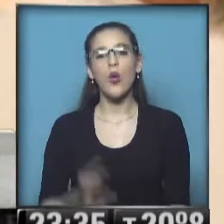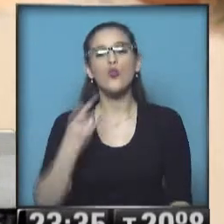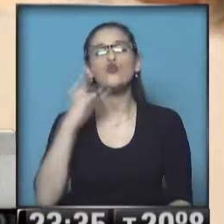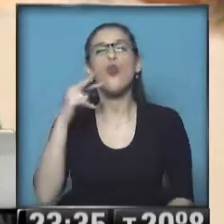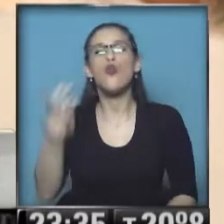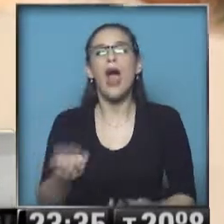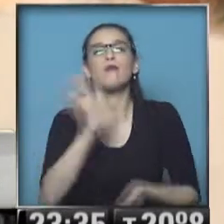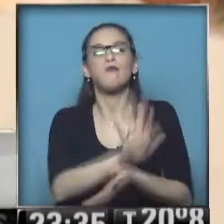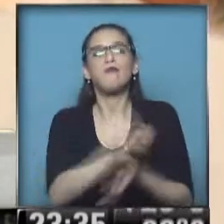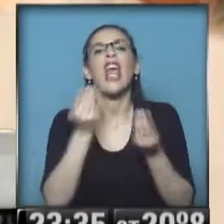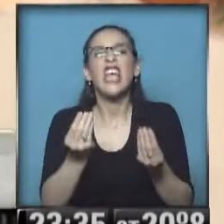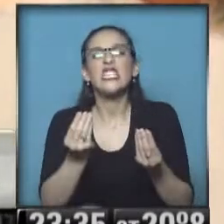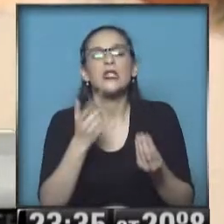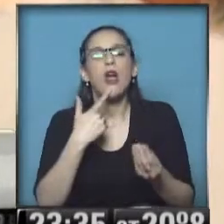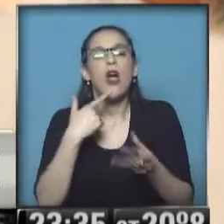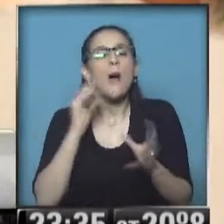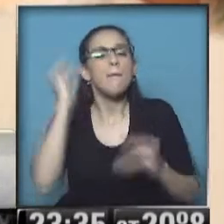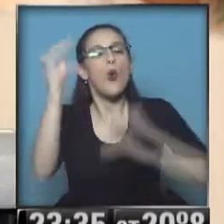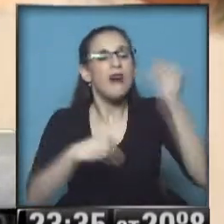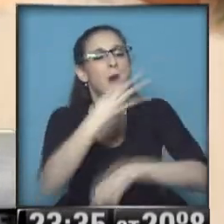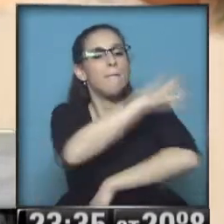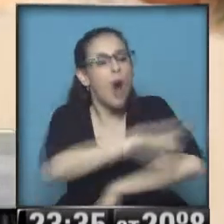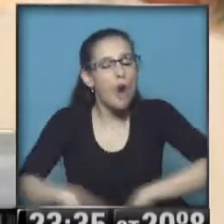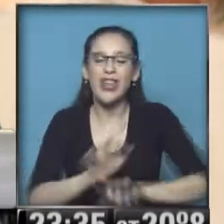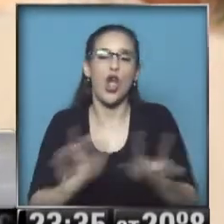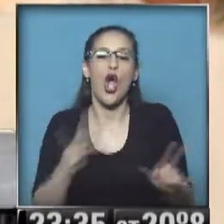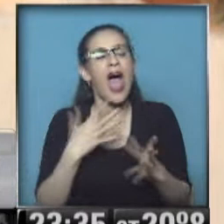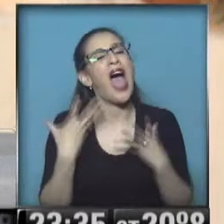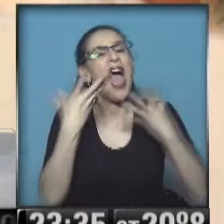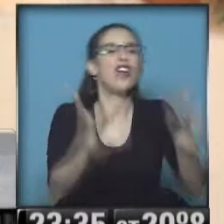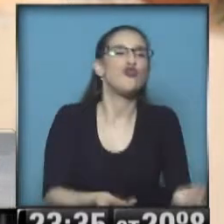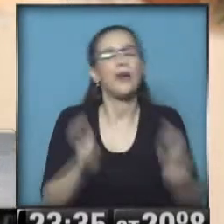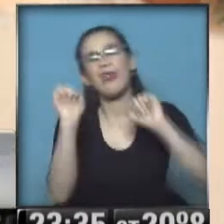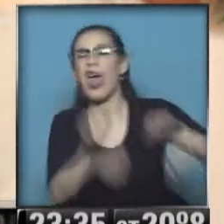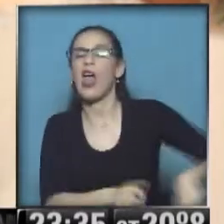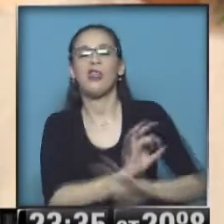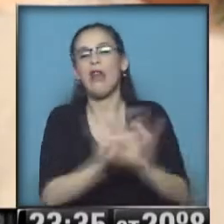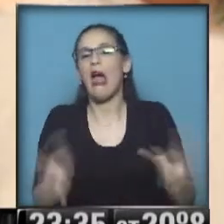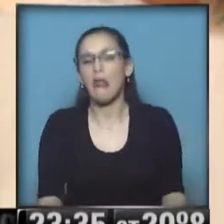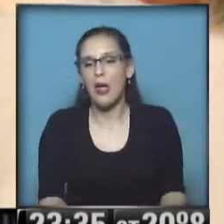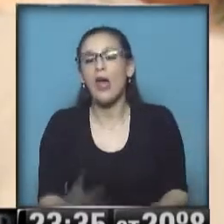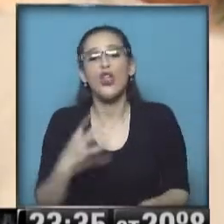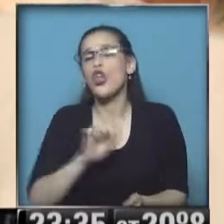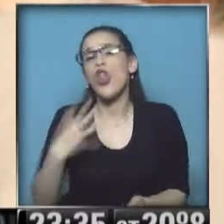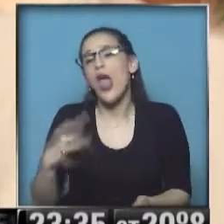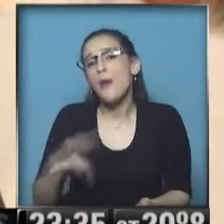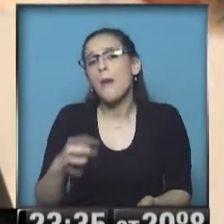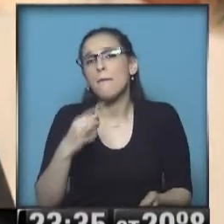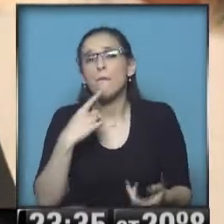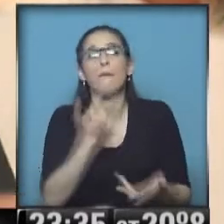y mucho menos por los pobres. Entonces, por todos lados no hay con qué darle a ningún tipo de planteo que sea